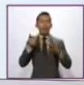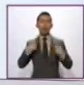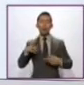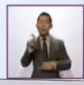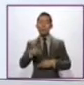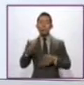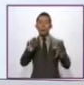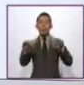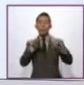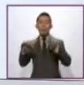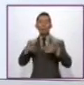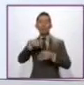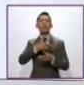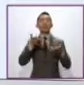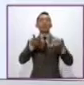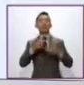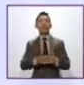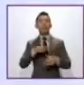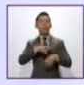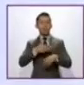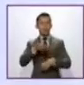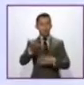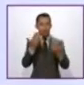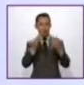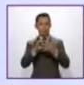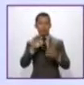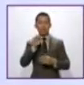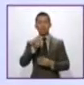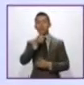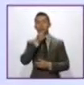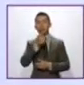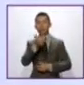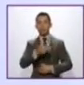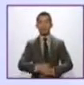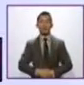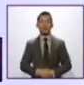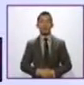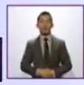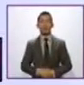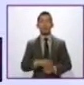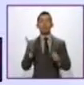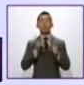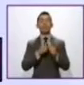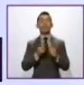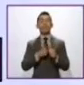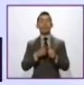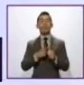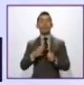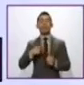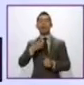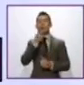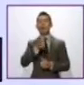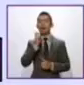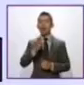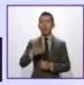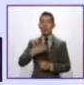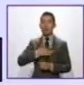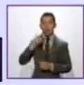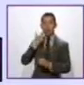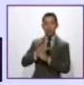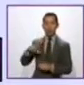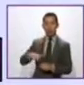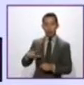zonas marginadas? Corre su tiempo, candidato, 60 segundos. Primeramente diré que en mi gobierno